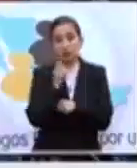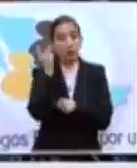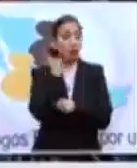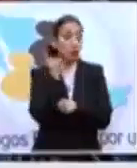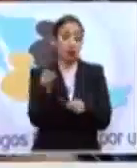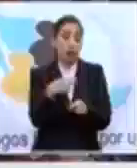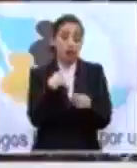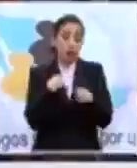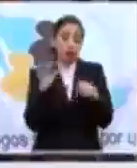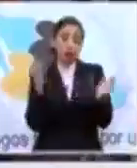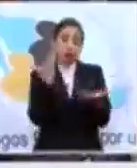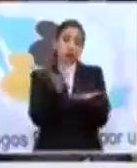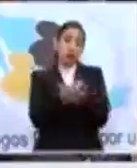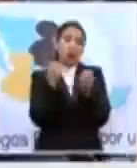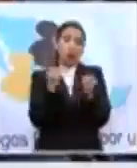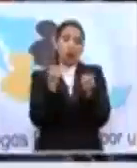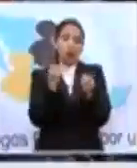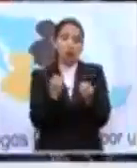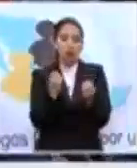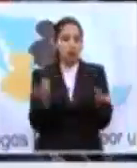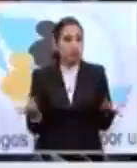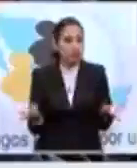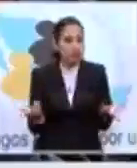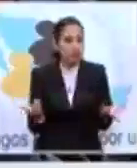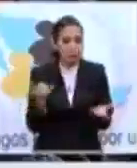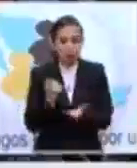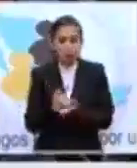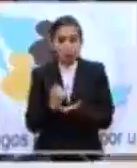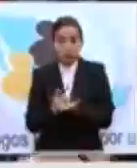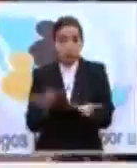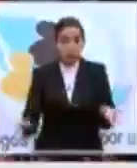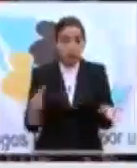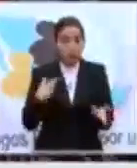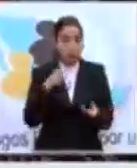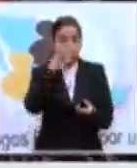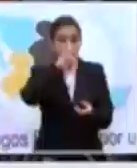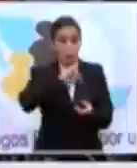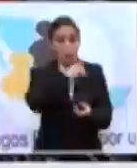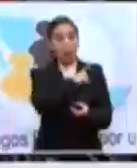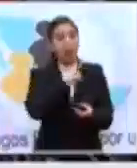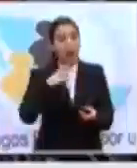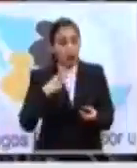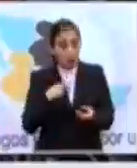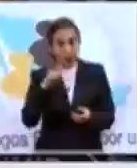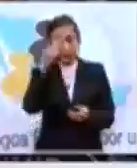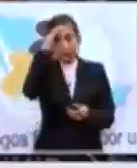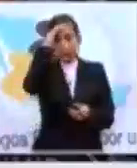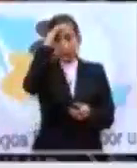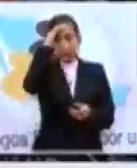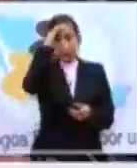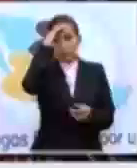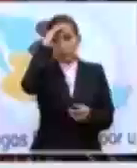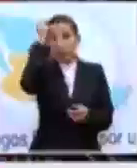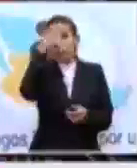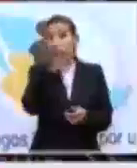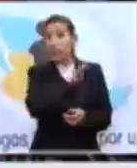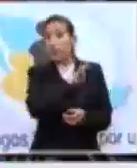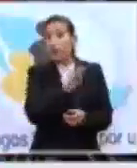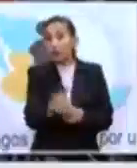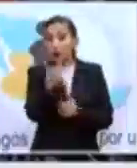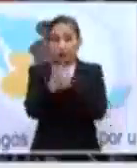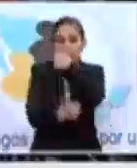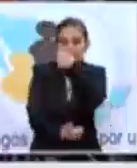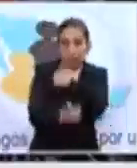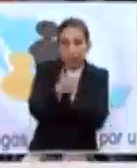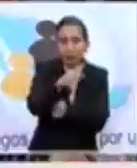diputado, porque yo estoy pagando mis impuestos. Entonces los empleadores también tienen que recapacitar que para poder